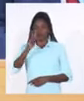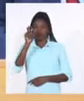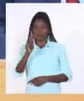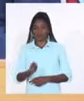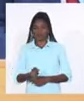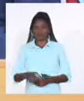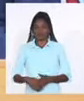para todos.